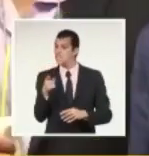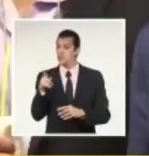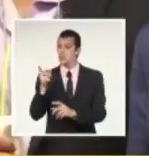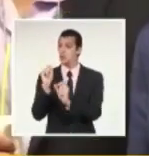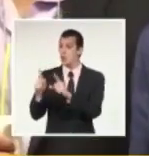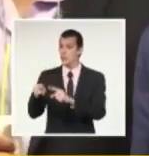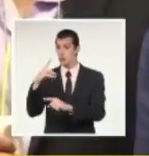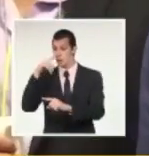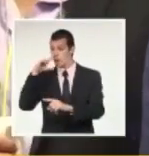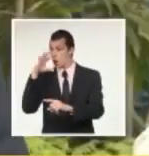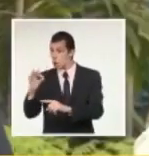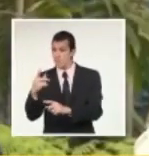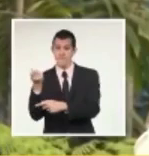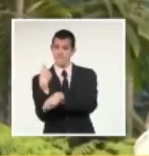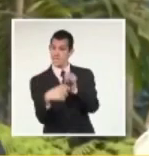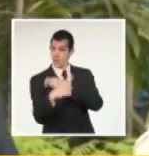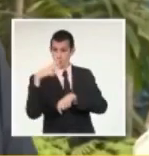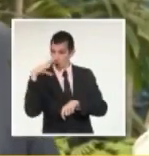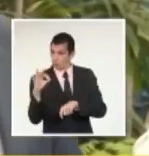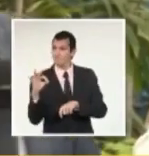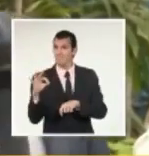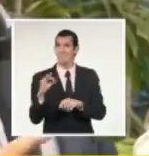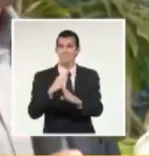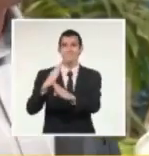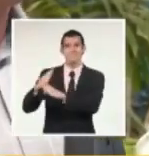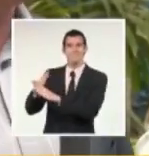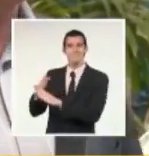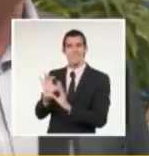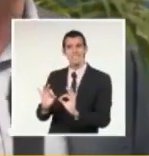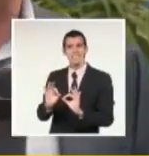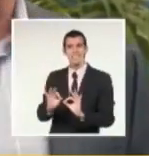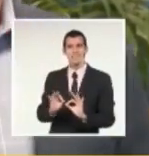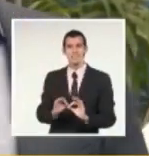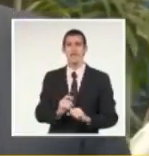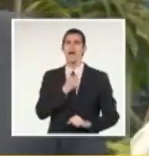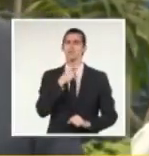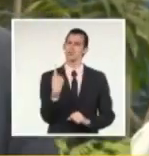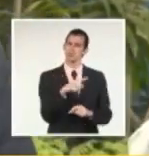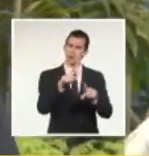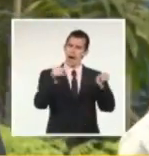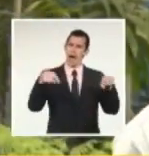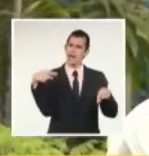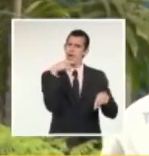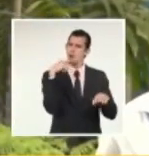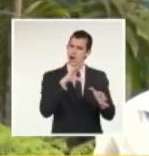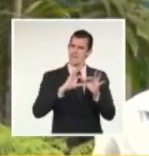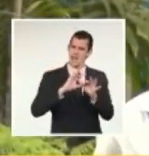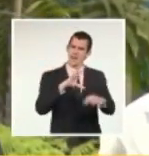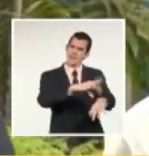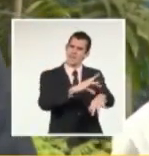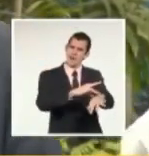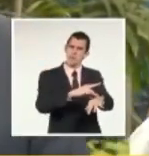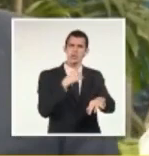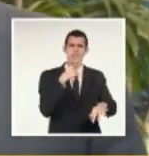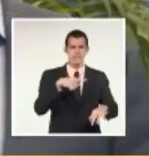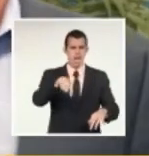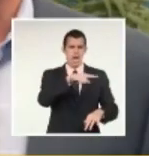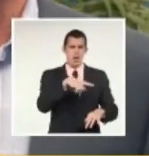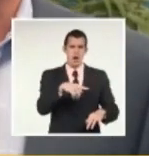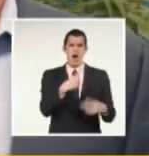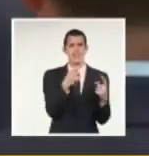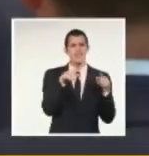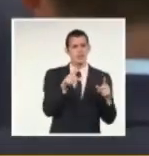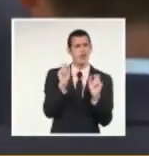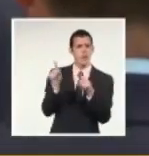vendieran el oxígeno. Cuando necesitamos ampliar los servicios de nuestras salas de cuidados intensivos, nos negaron y bloquearon la posible compra de